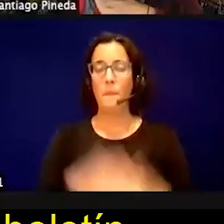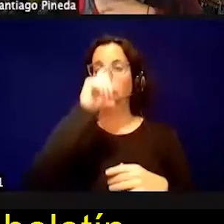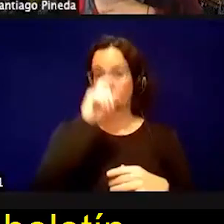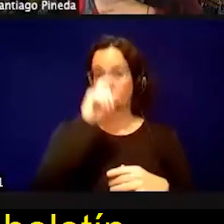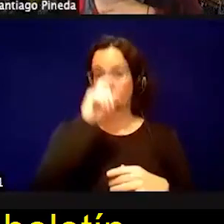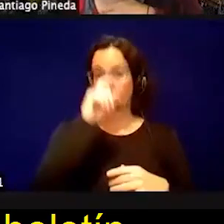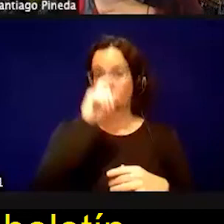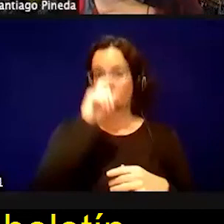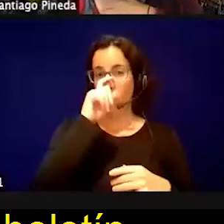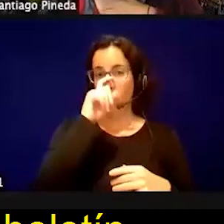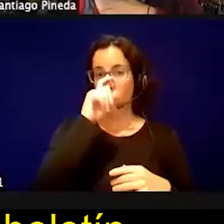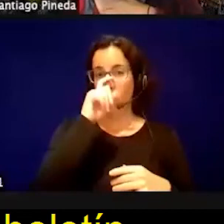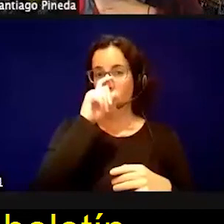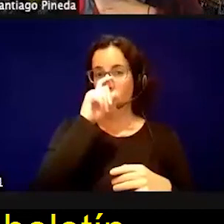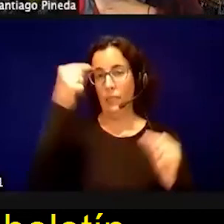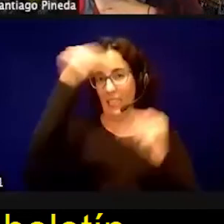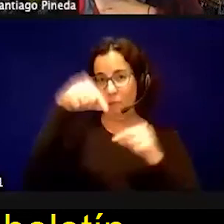esta encuesta,